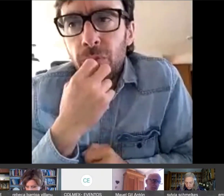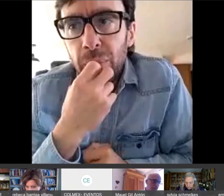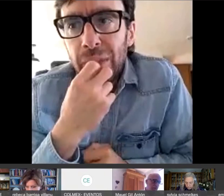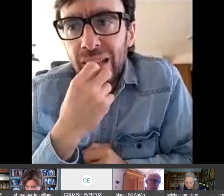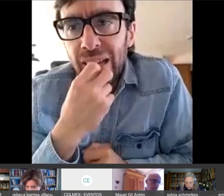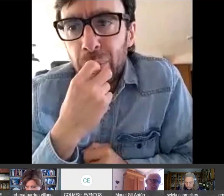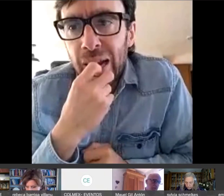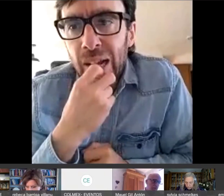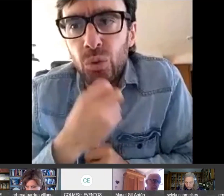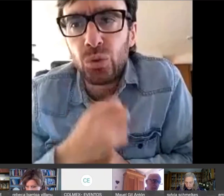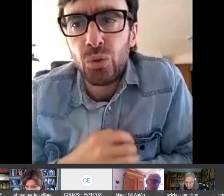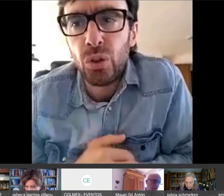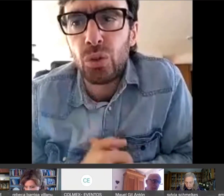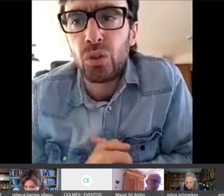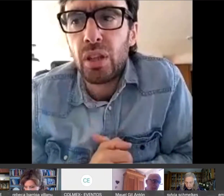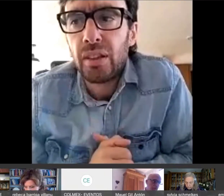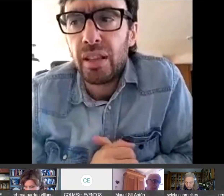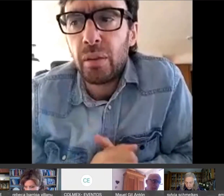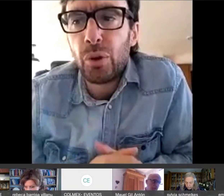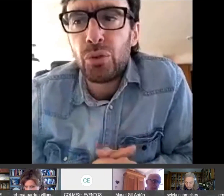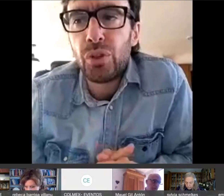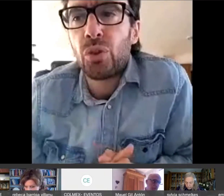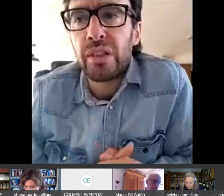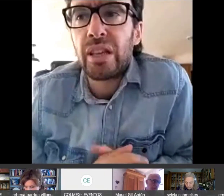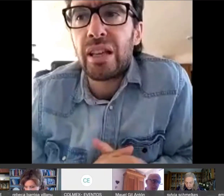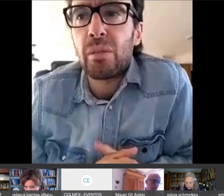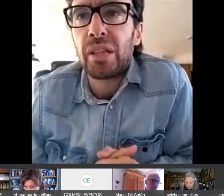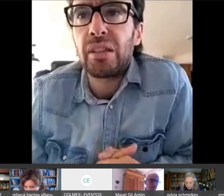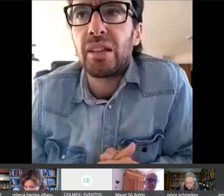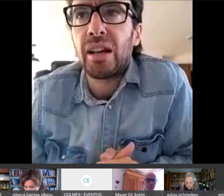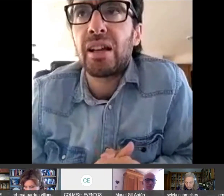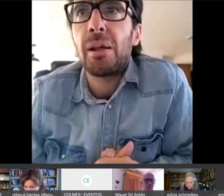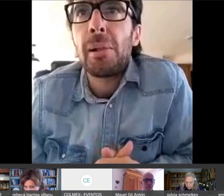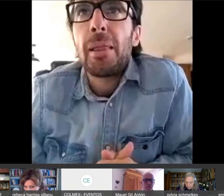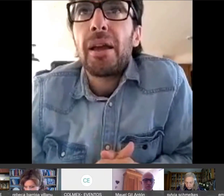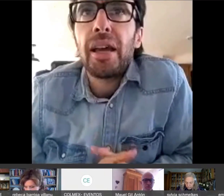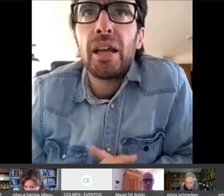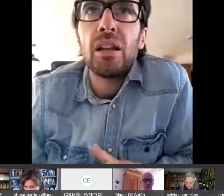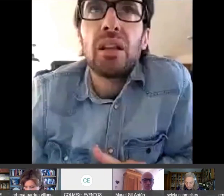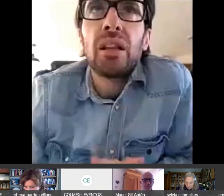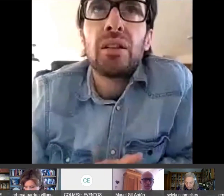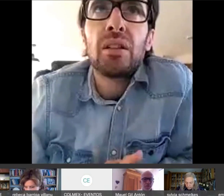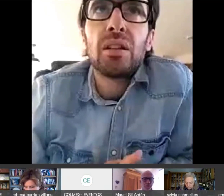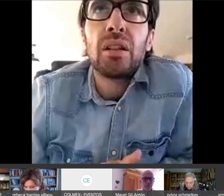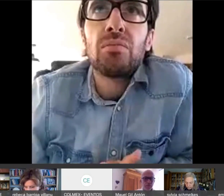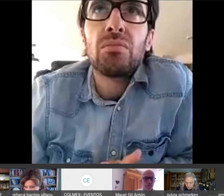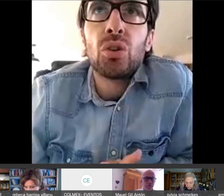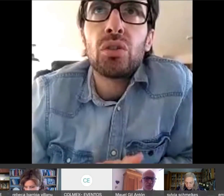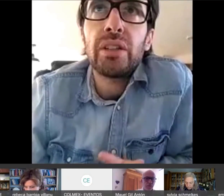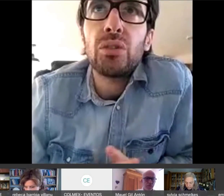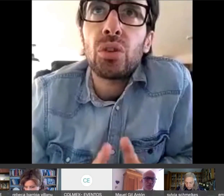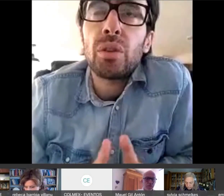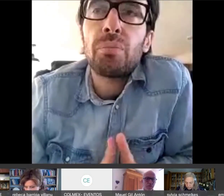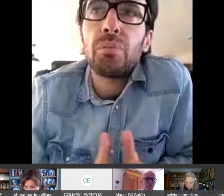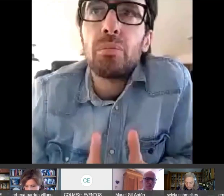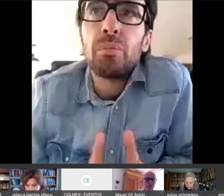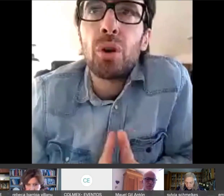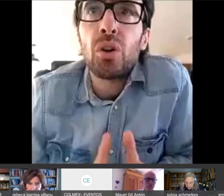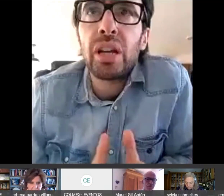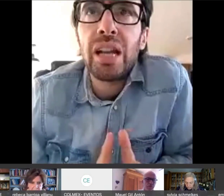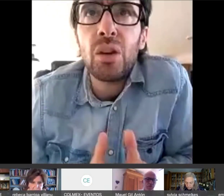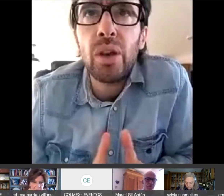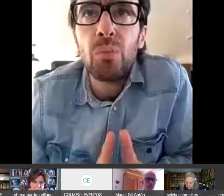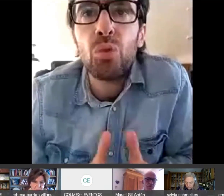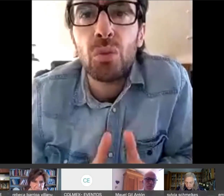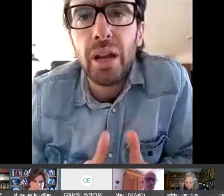instrumentos fundamentales para la construcción de procesos de enseñanza-aprendizaje en contextos donde por